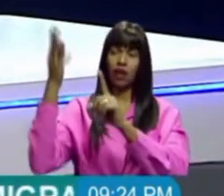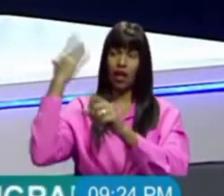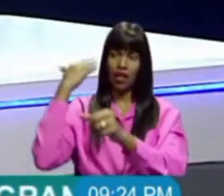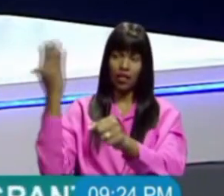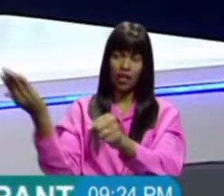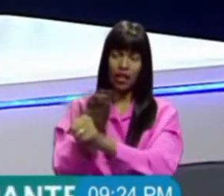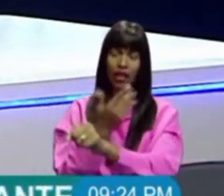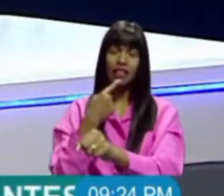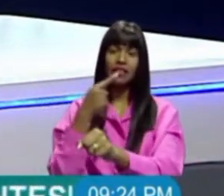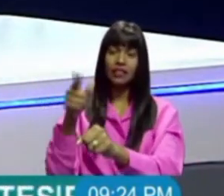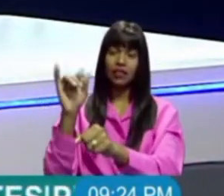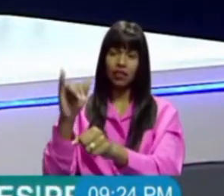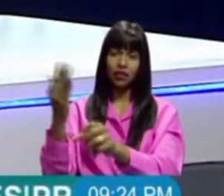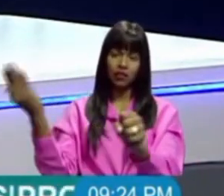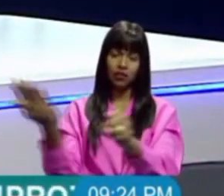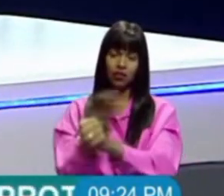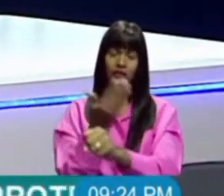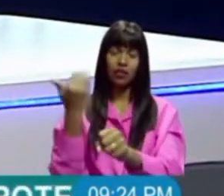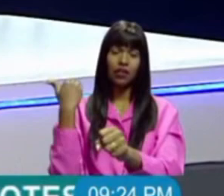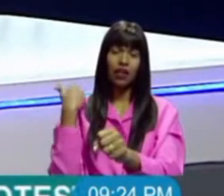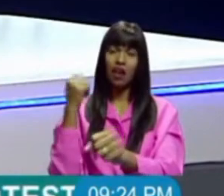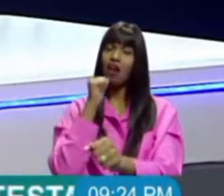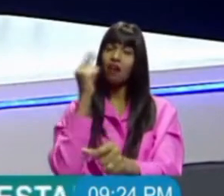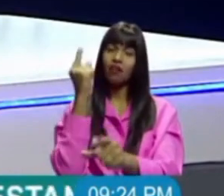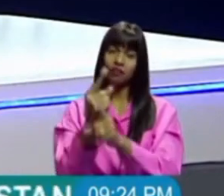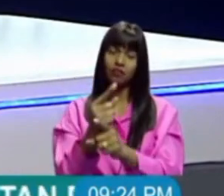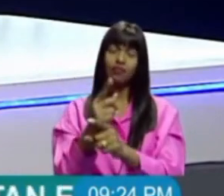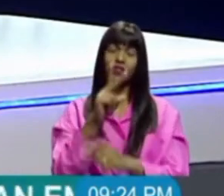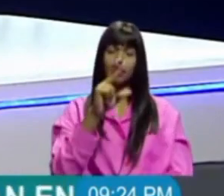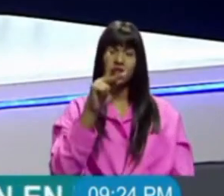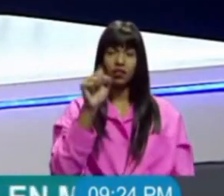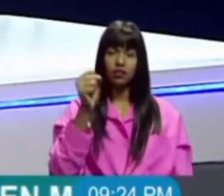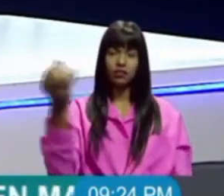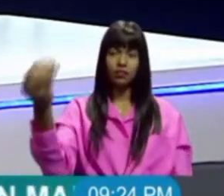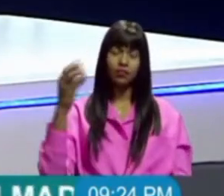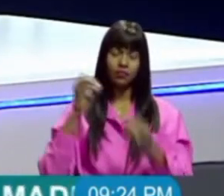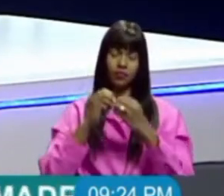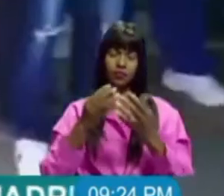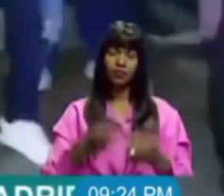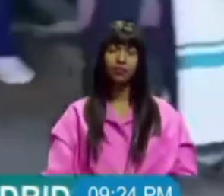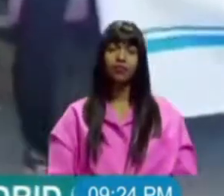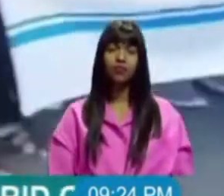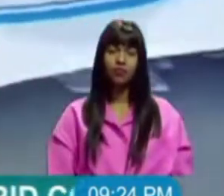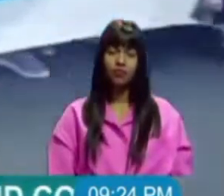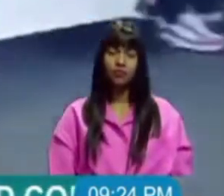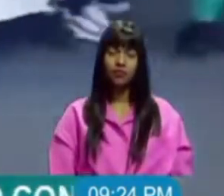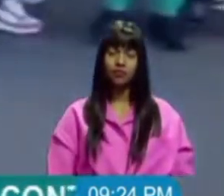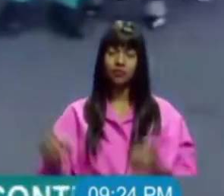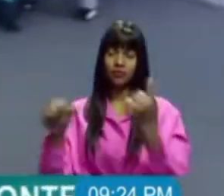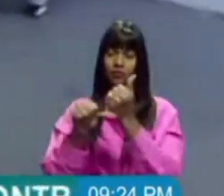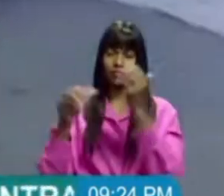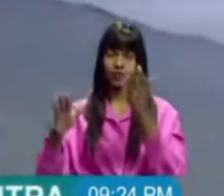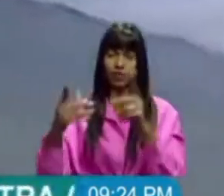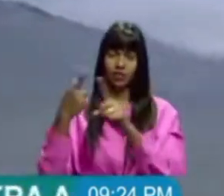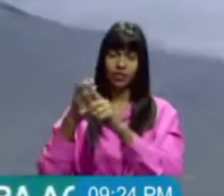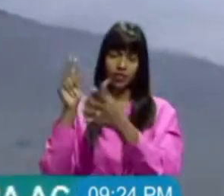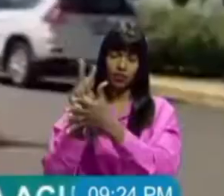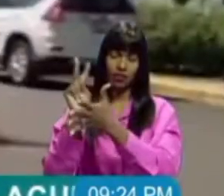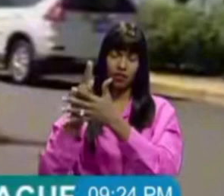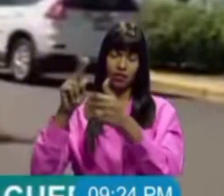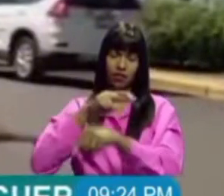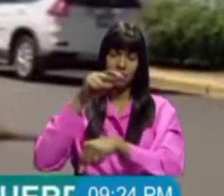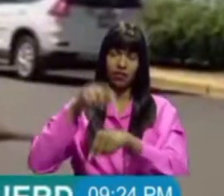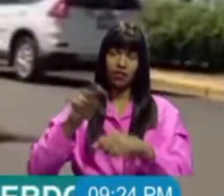dicen que la suspensión se hizo de manera injusta. Riquelme Tiburcio nos cuenta. Gremios de Enfermería de La Vega y la